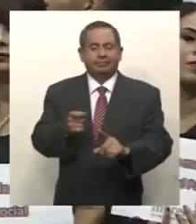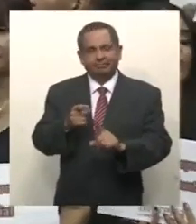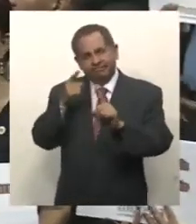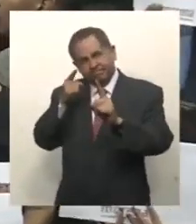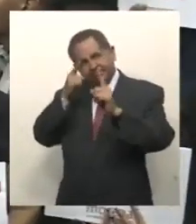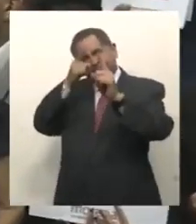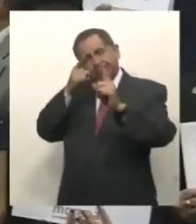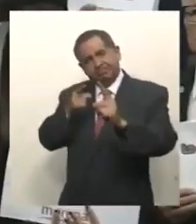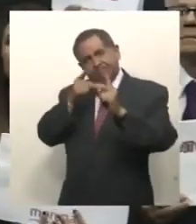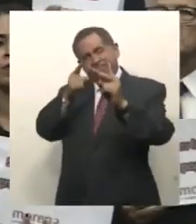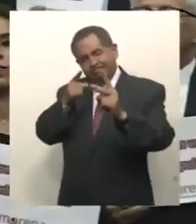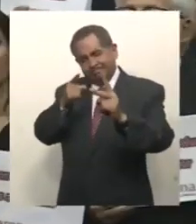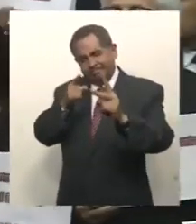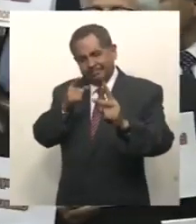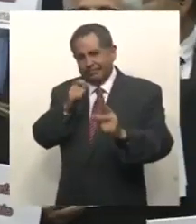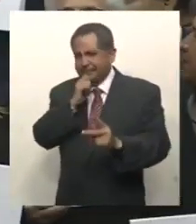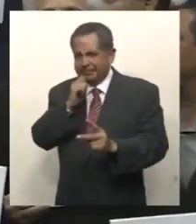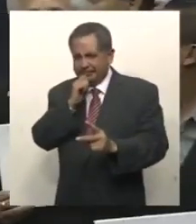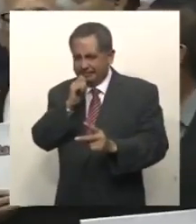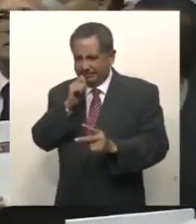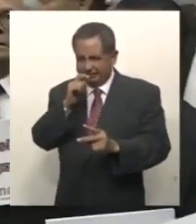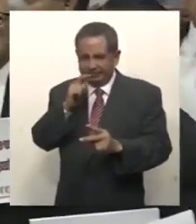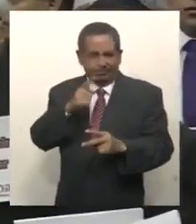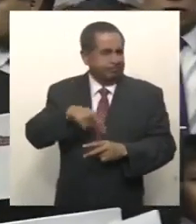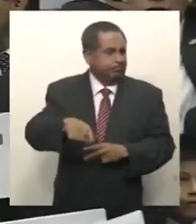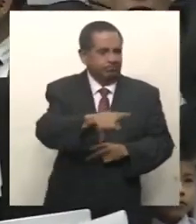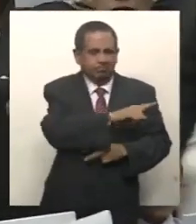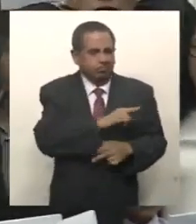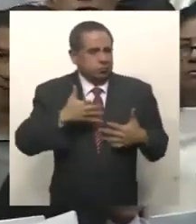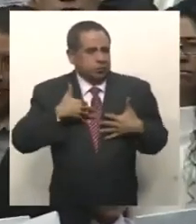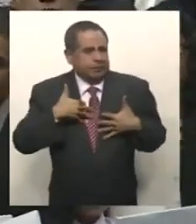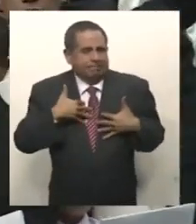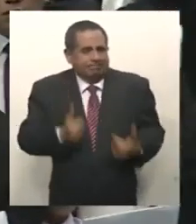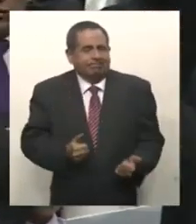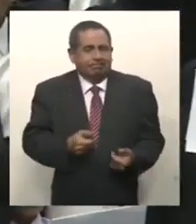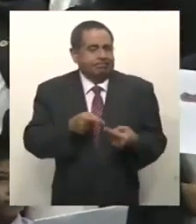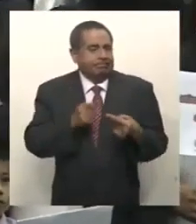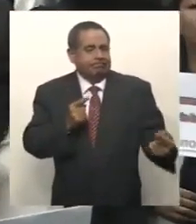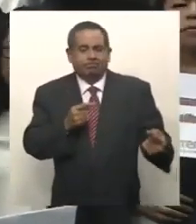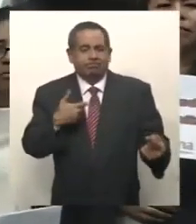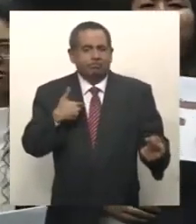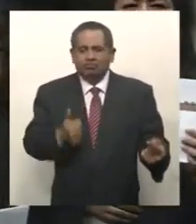logrado instalar y comprender por los adversarios.